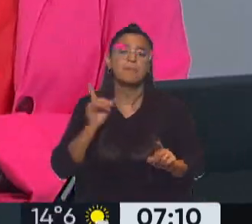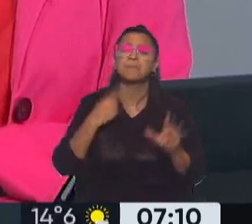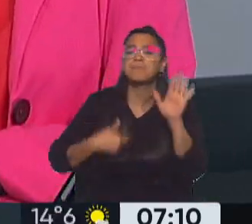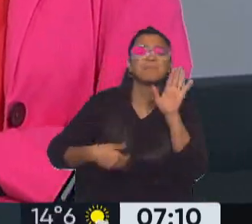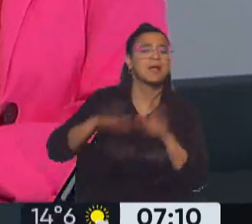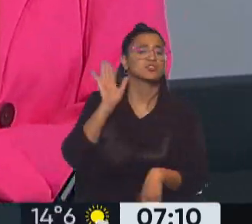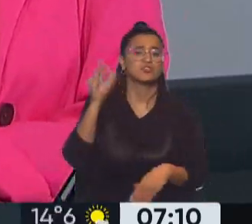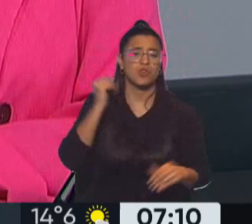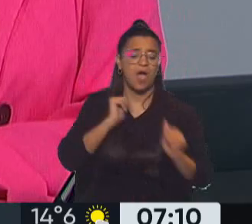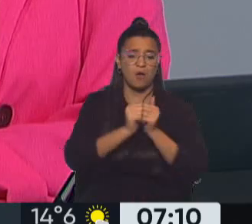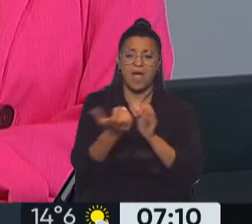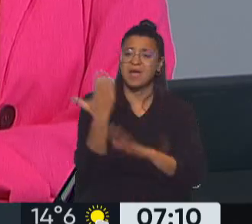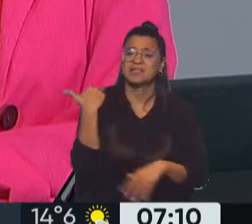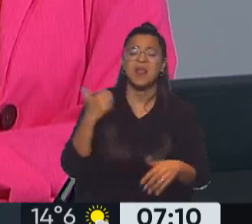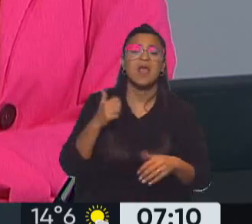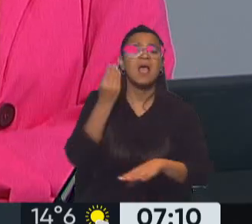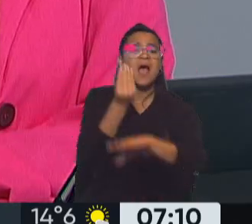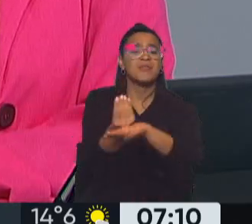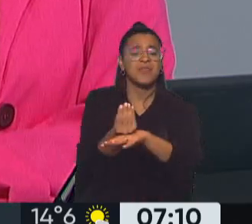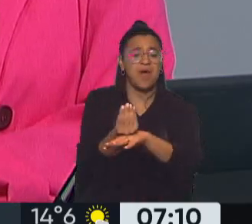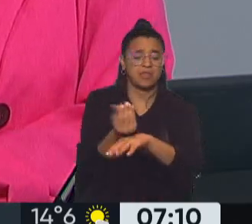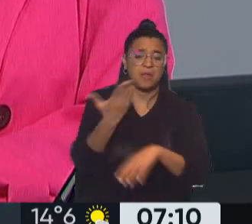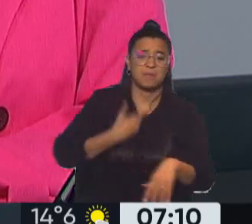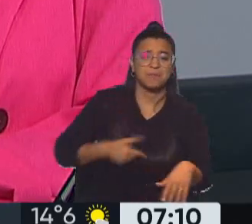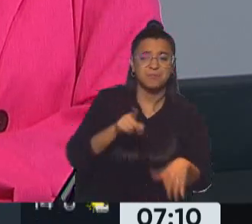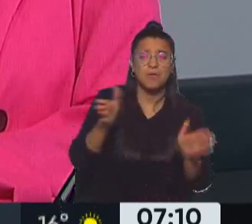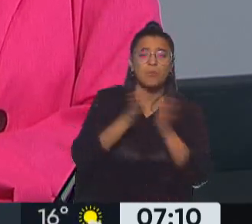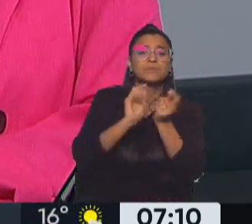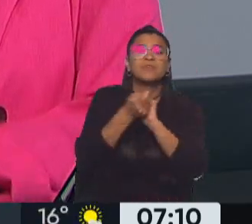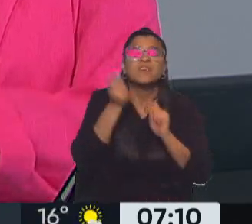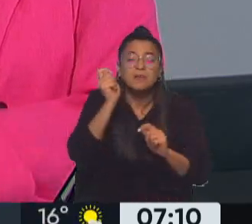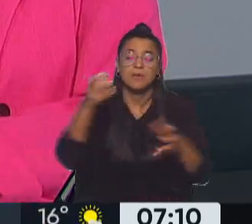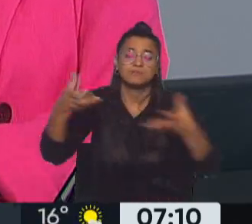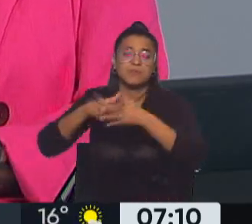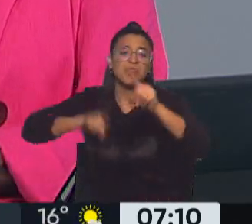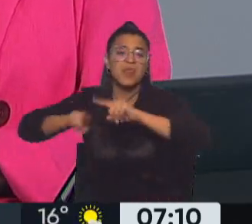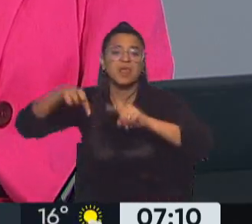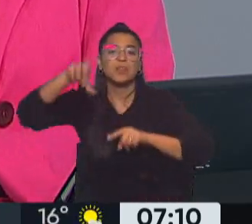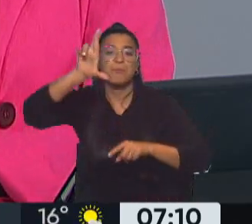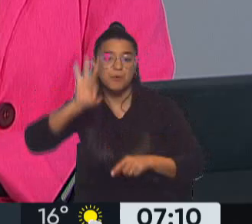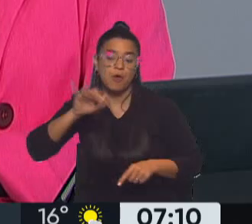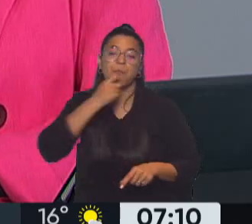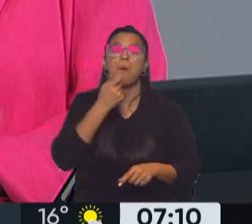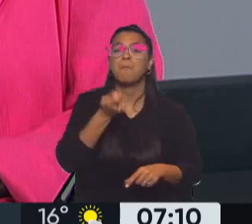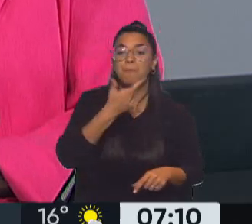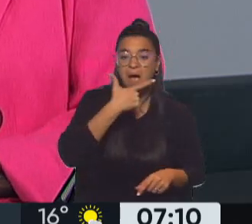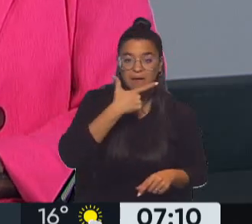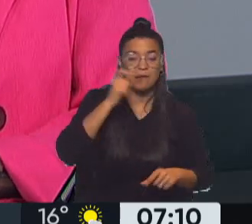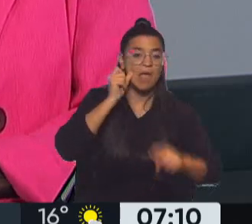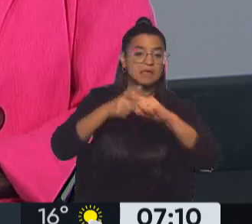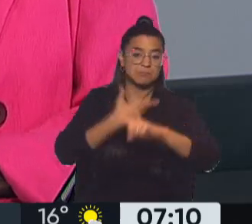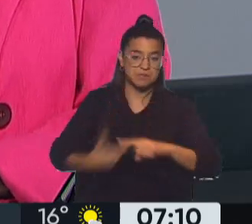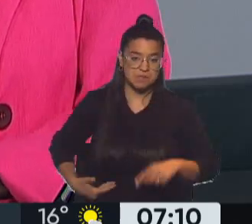de quienes acompañaron ayer a la candidata presidenta de Juntos por el Cambio eran dirigentes del PRO. De hecho, estuvo Mauricio Macri, el expresidente